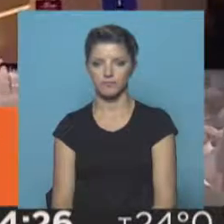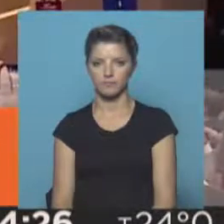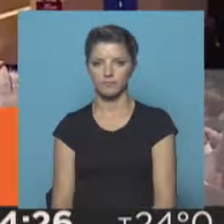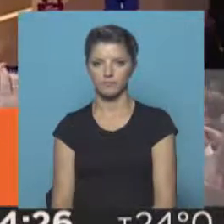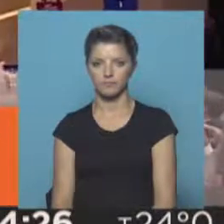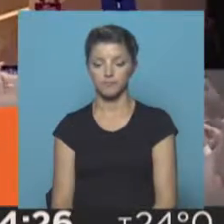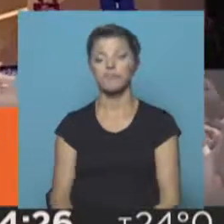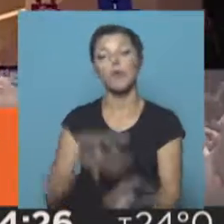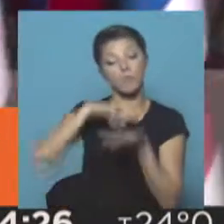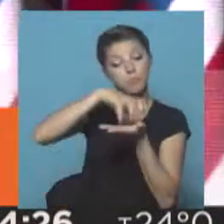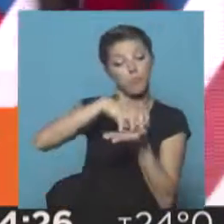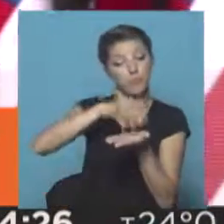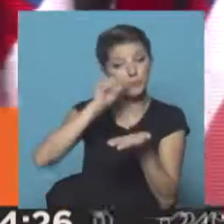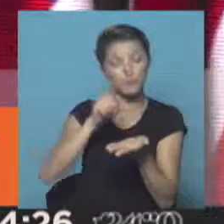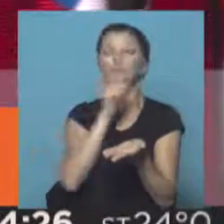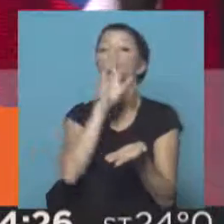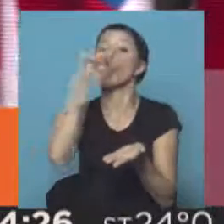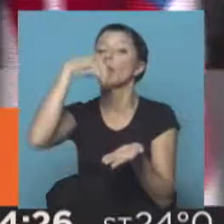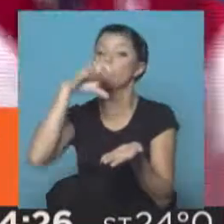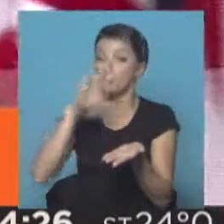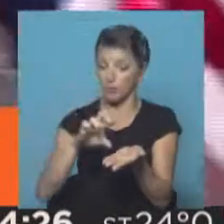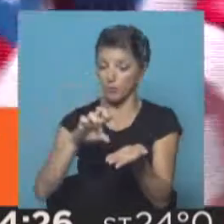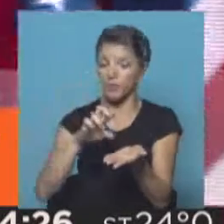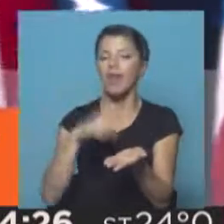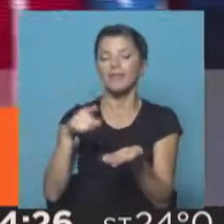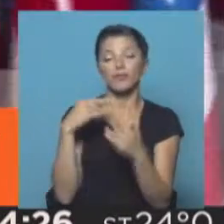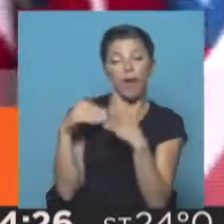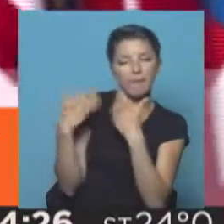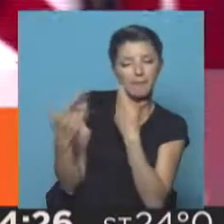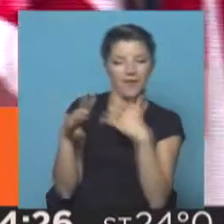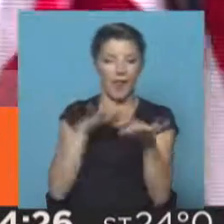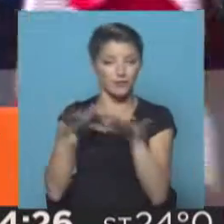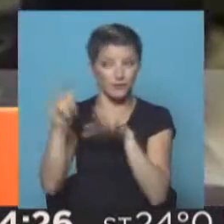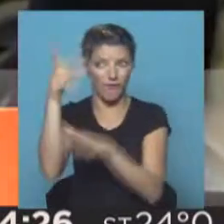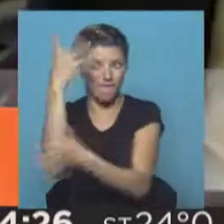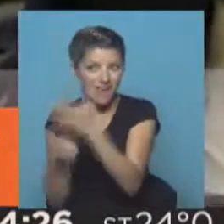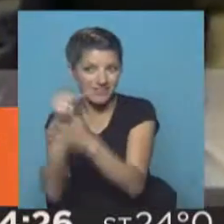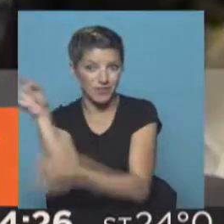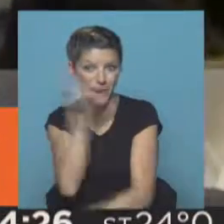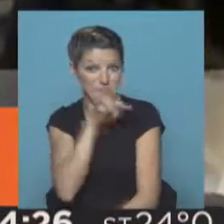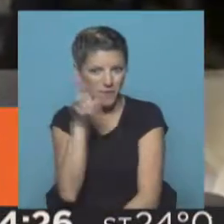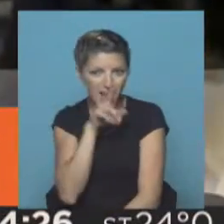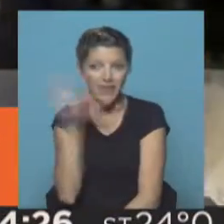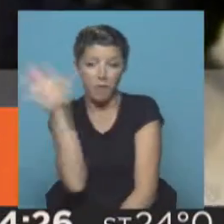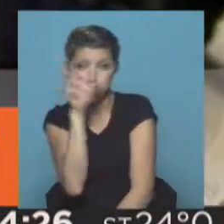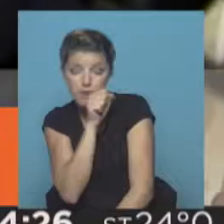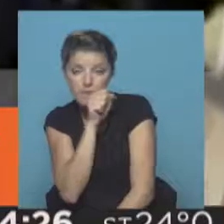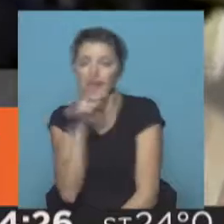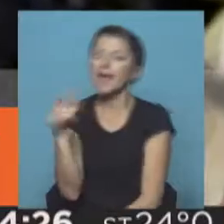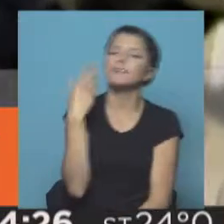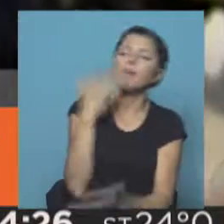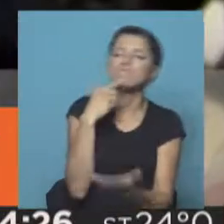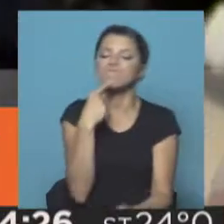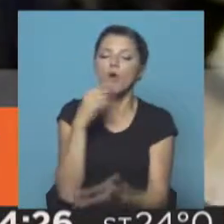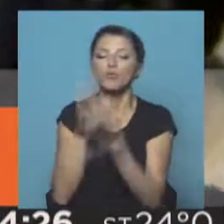Desde su búnker, el republicano Donald Trump buscó sacar provecho del asumido error demócrata. No solo arrojó dudas sobre la salud